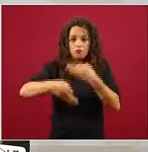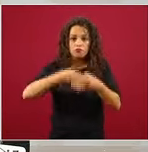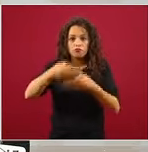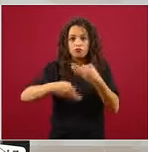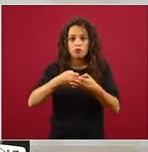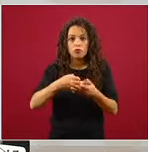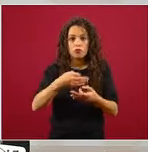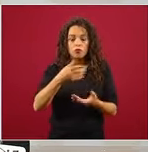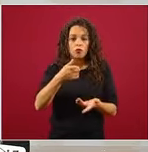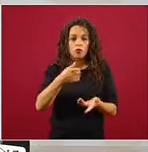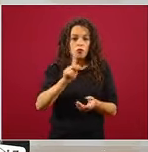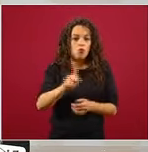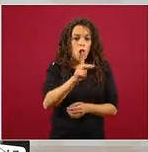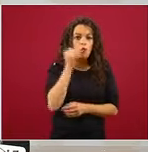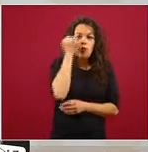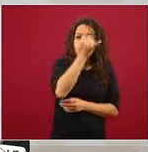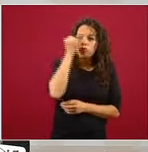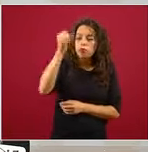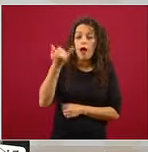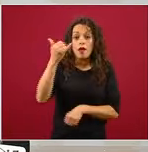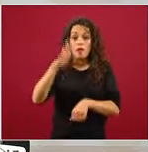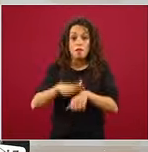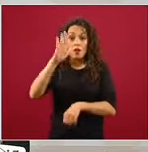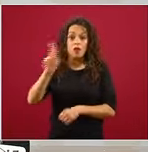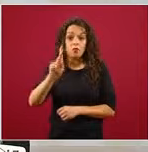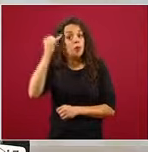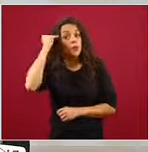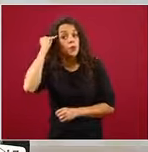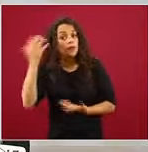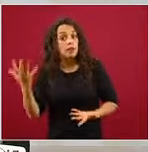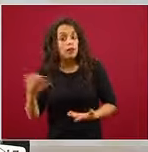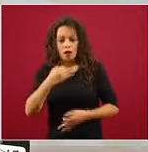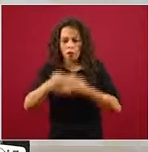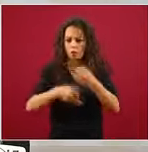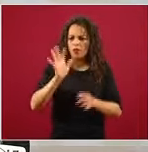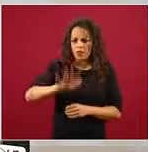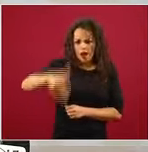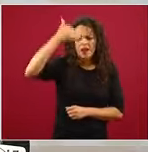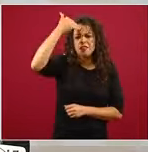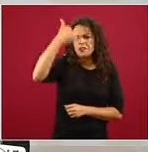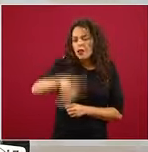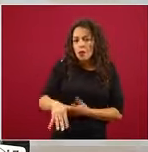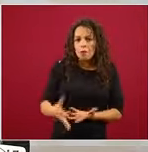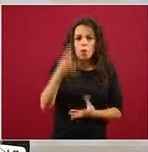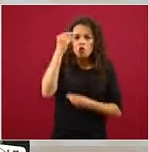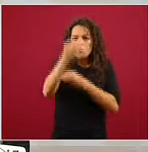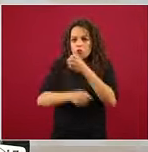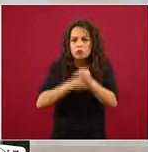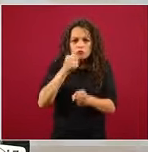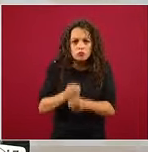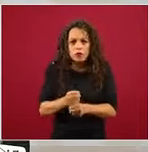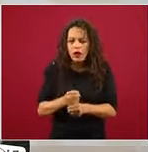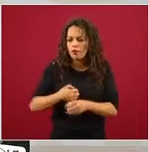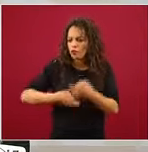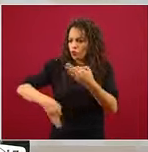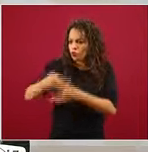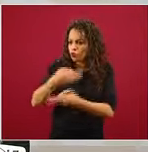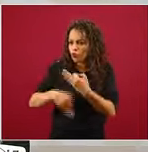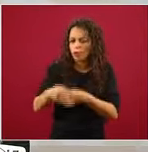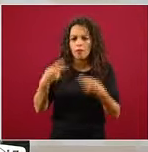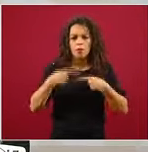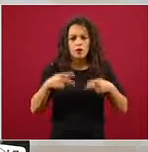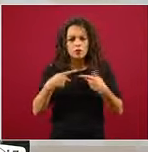indígenas. Esto no es nuevo, esto lo hemos sabido toda la vida, todos estos años, ha sido estudiado por